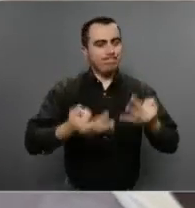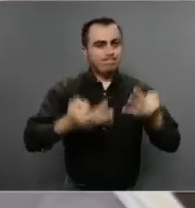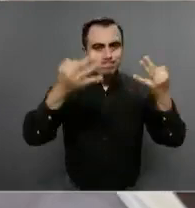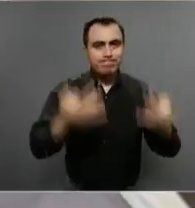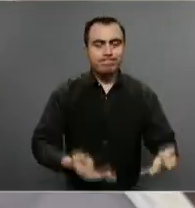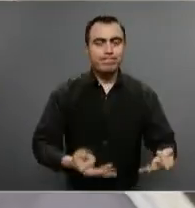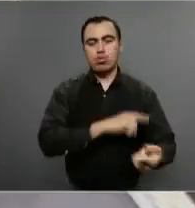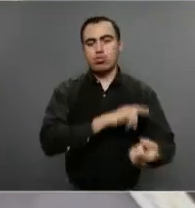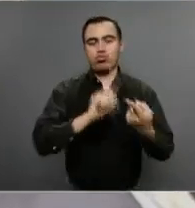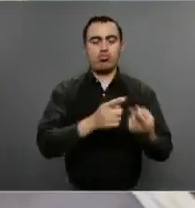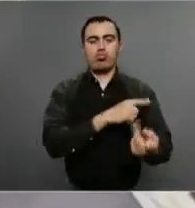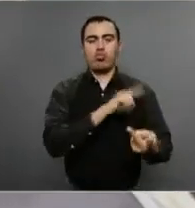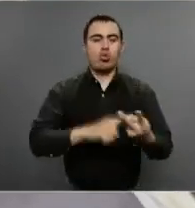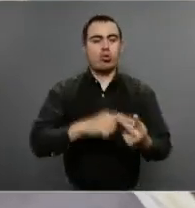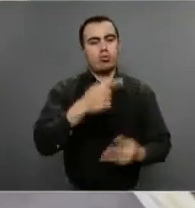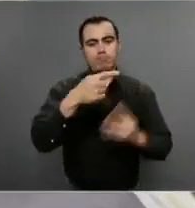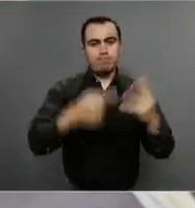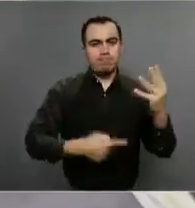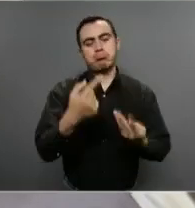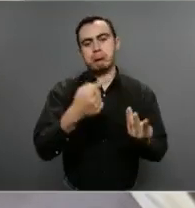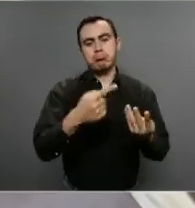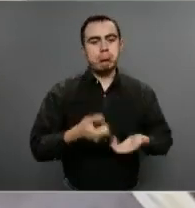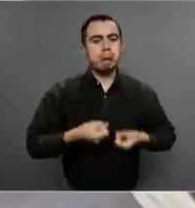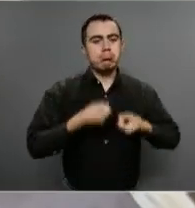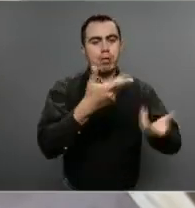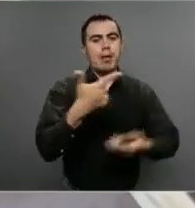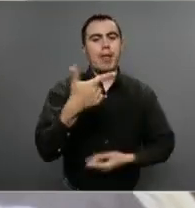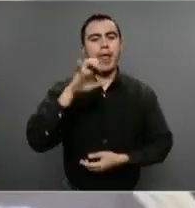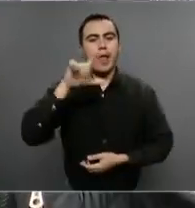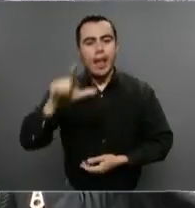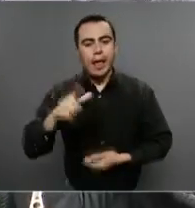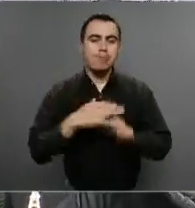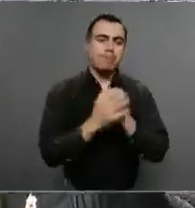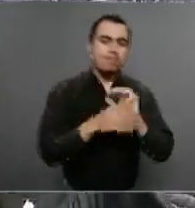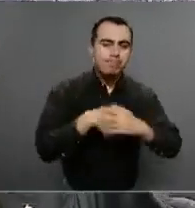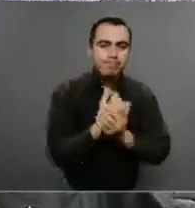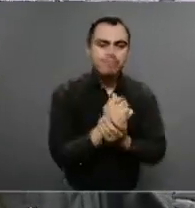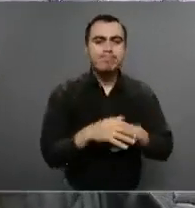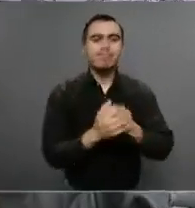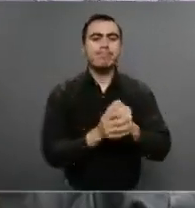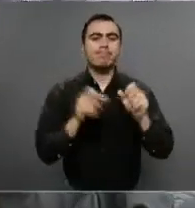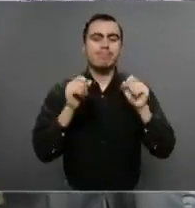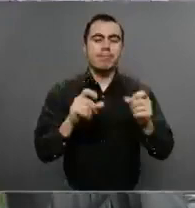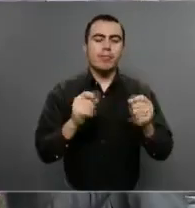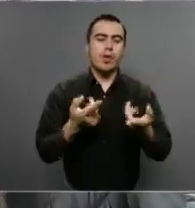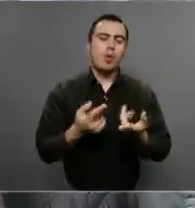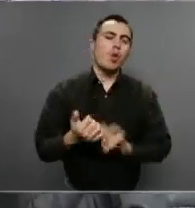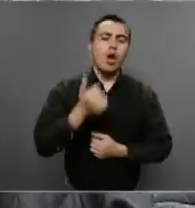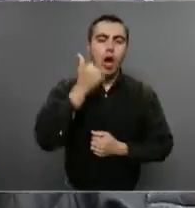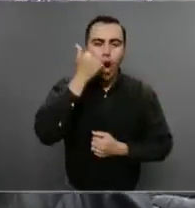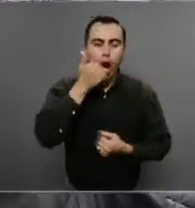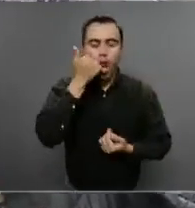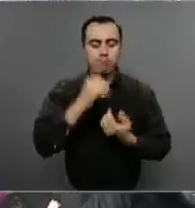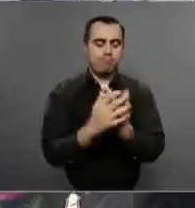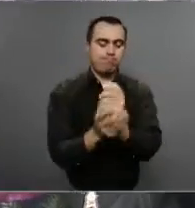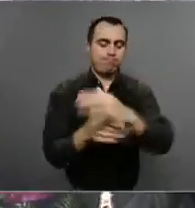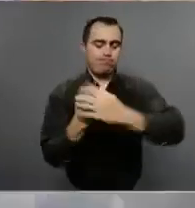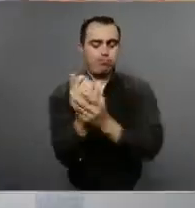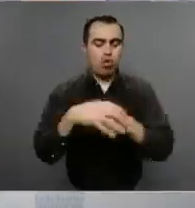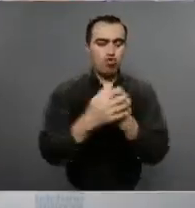gel antibacterial, y llevamos un poco a nivel educativo la técnica de lavado de manos, llevamos agua,